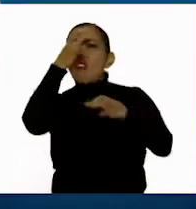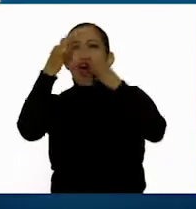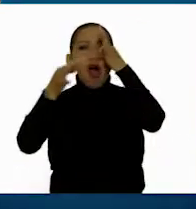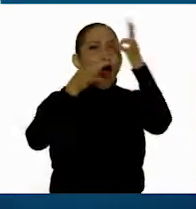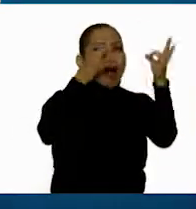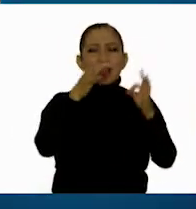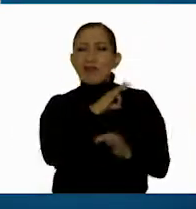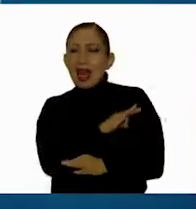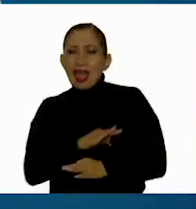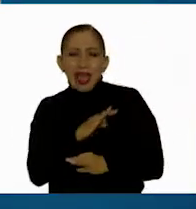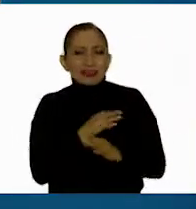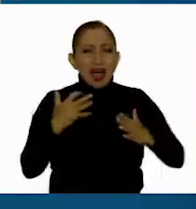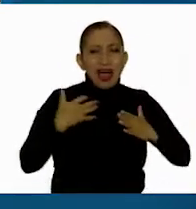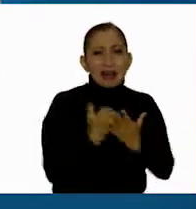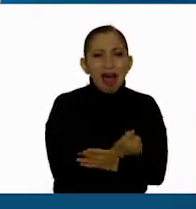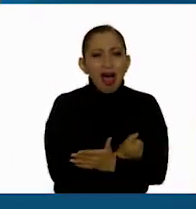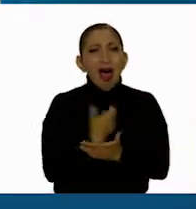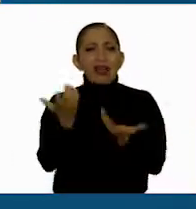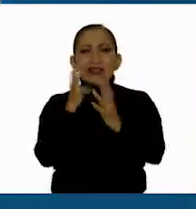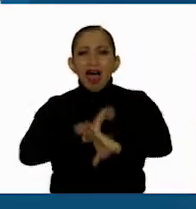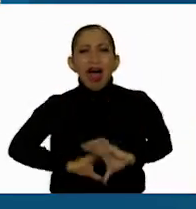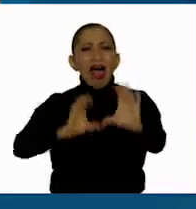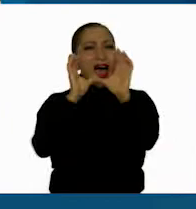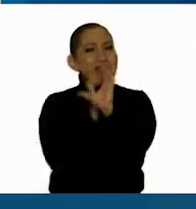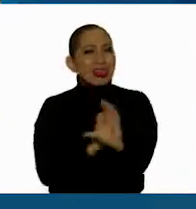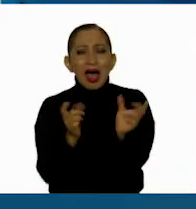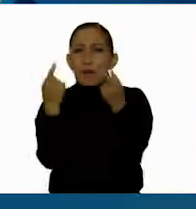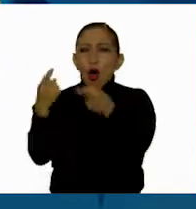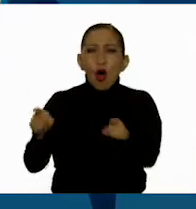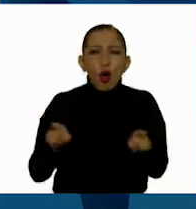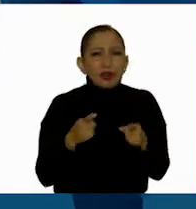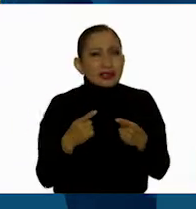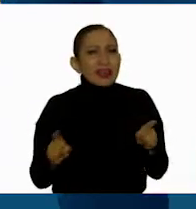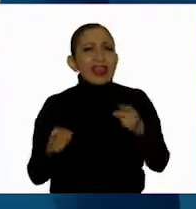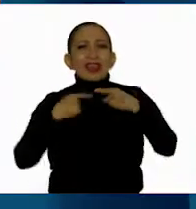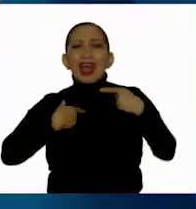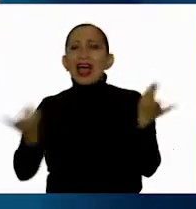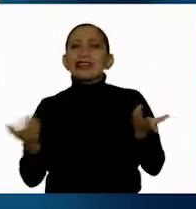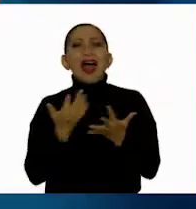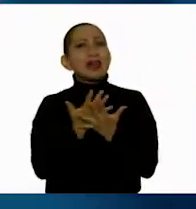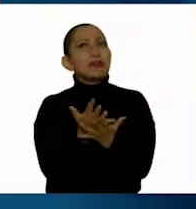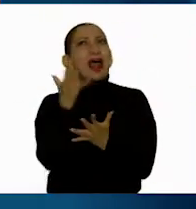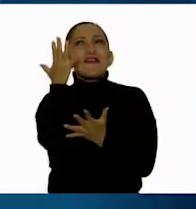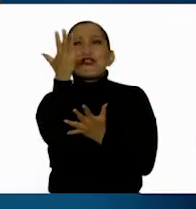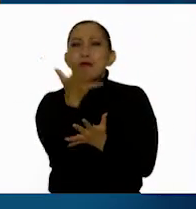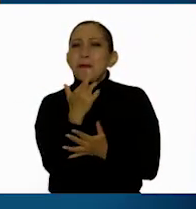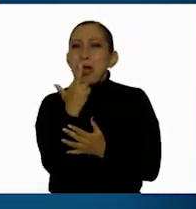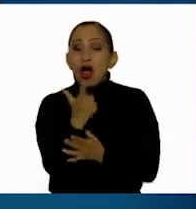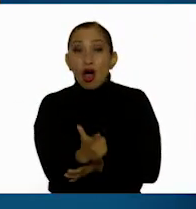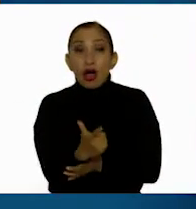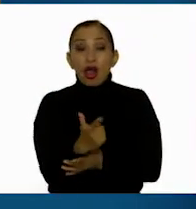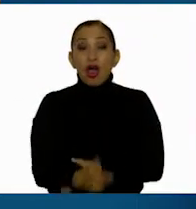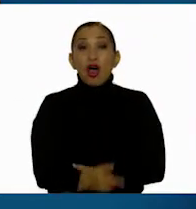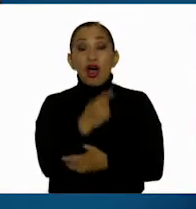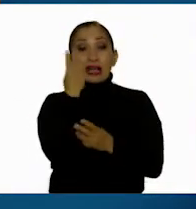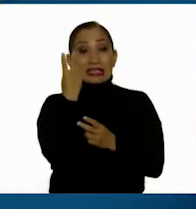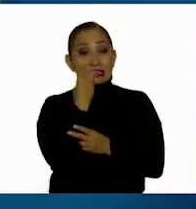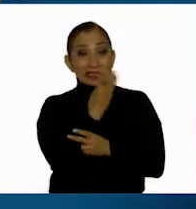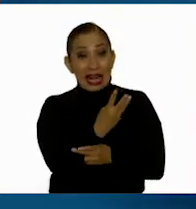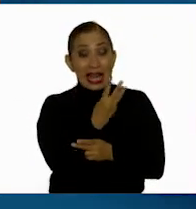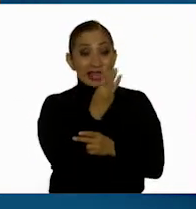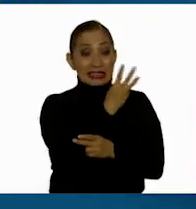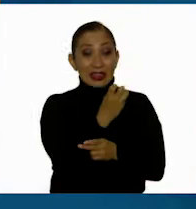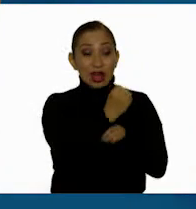flores. Resonaron los cantos, la música y las esperanzas. Los 3 siglos de